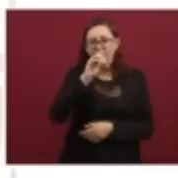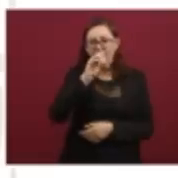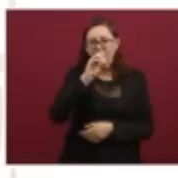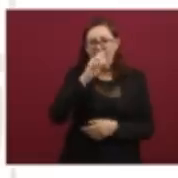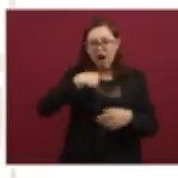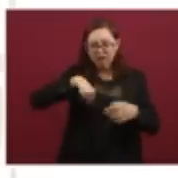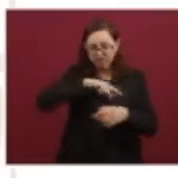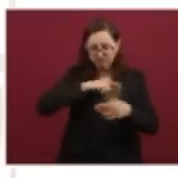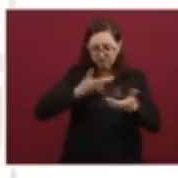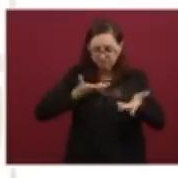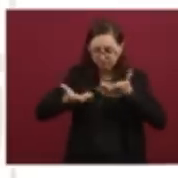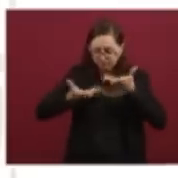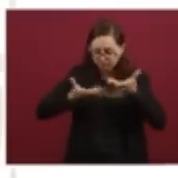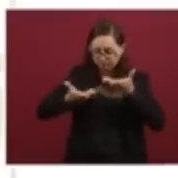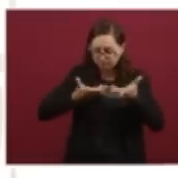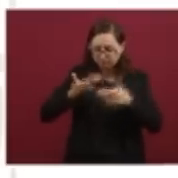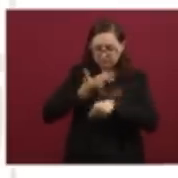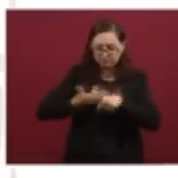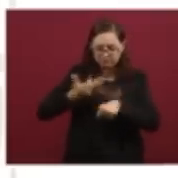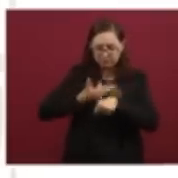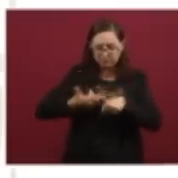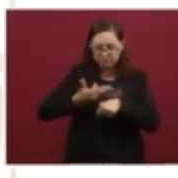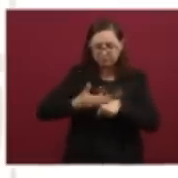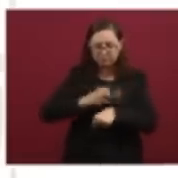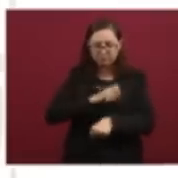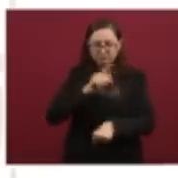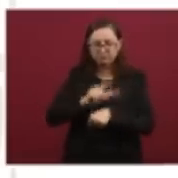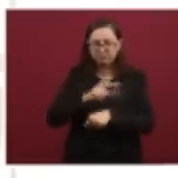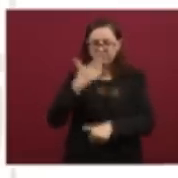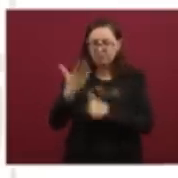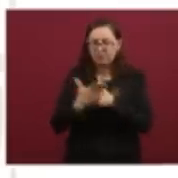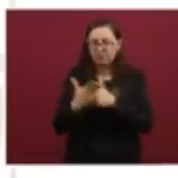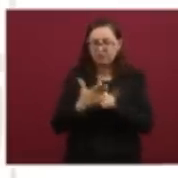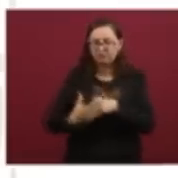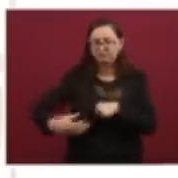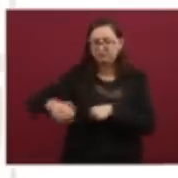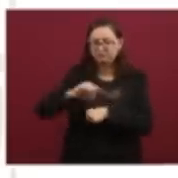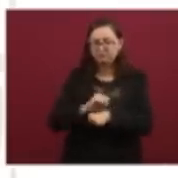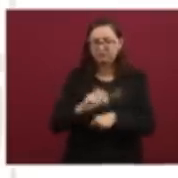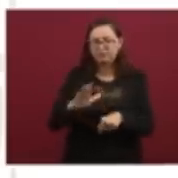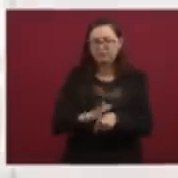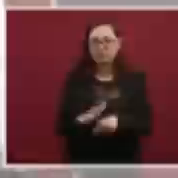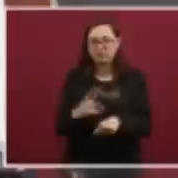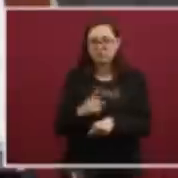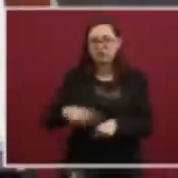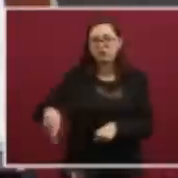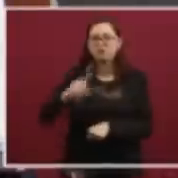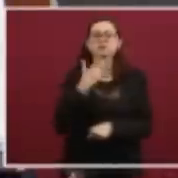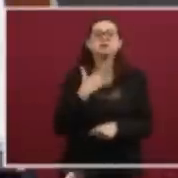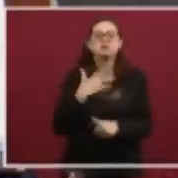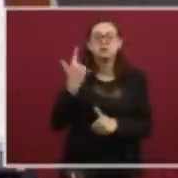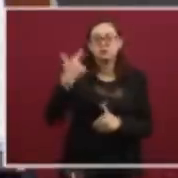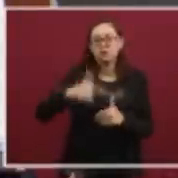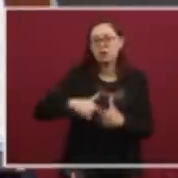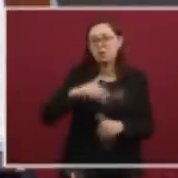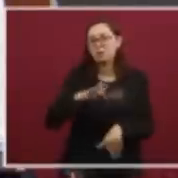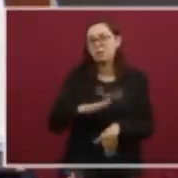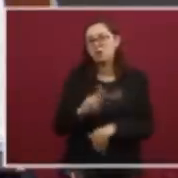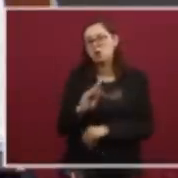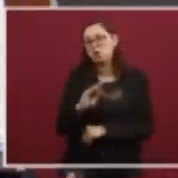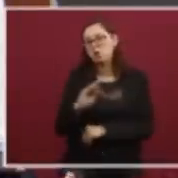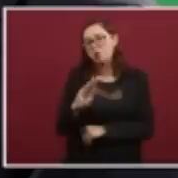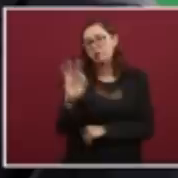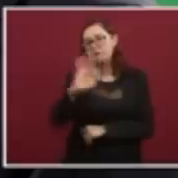haciendo un ejercicio especial para ellos la próxima semana, porque la mayoría de sus gasolineras, más del